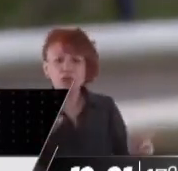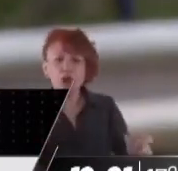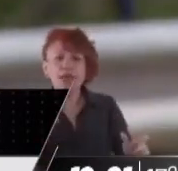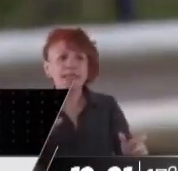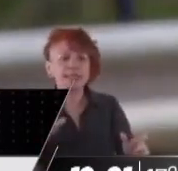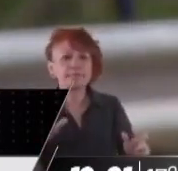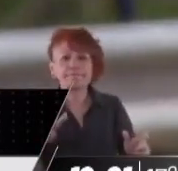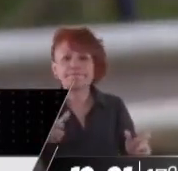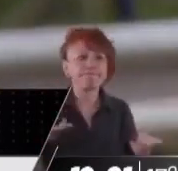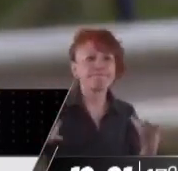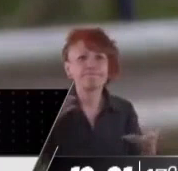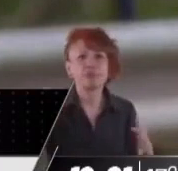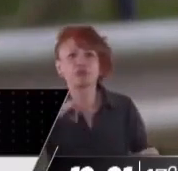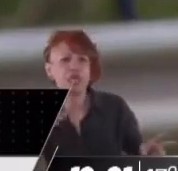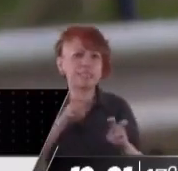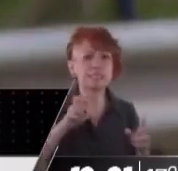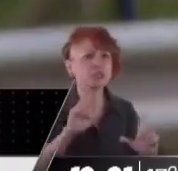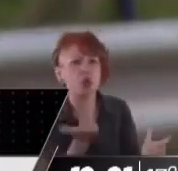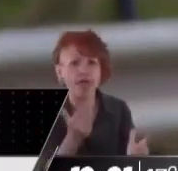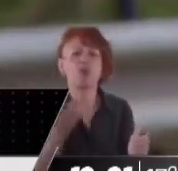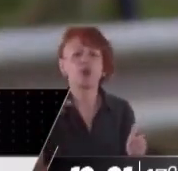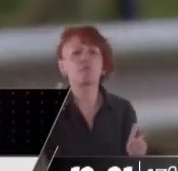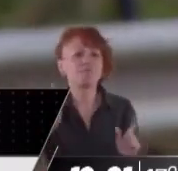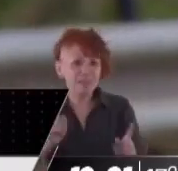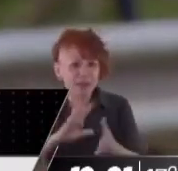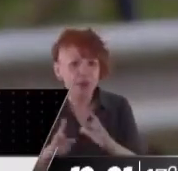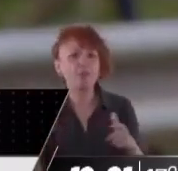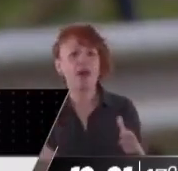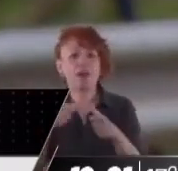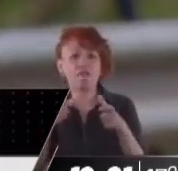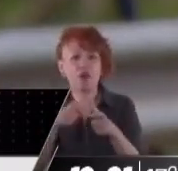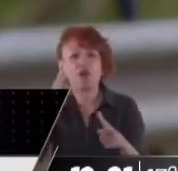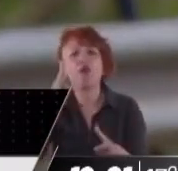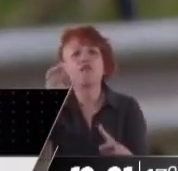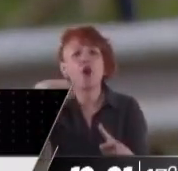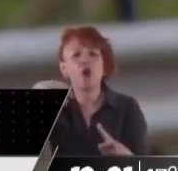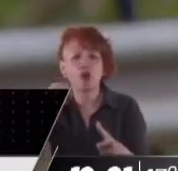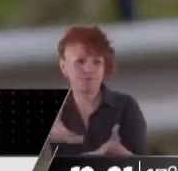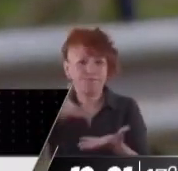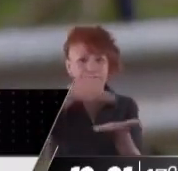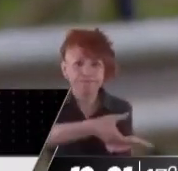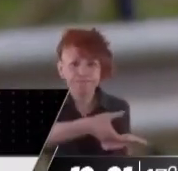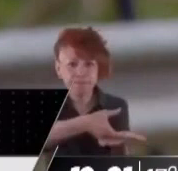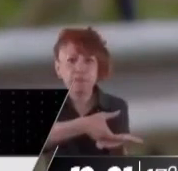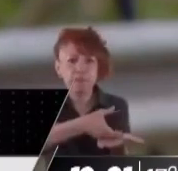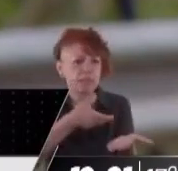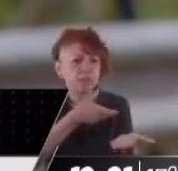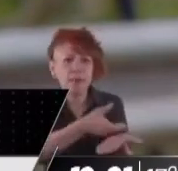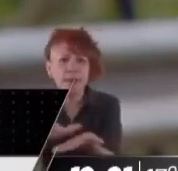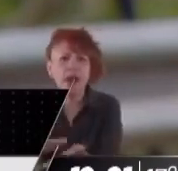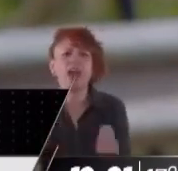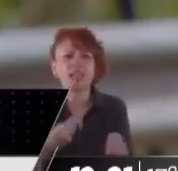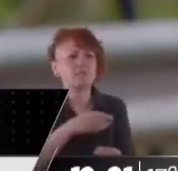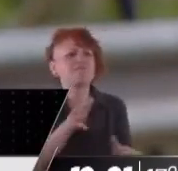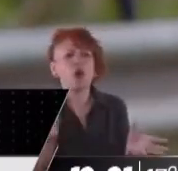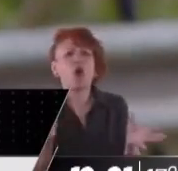de recursos, ahora vamos a sacar este bono y vamos con ese bono a llegar a los más marginados,